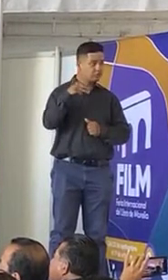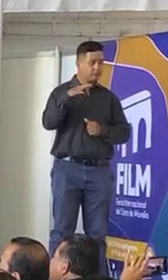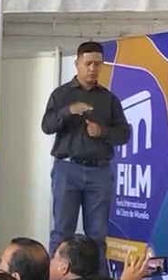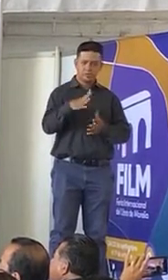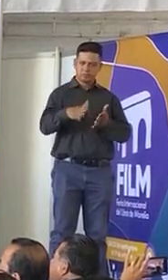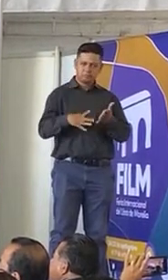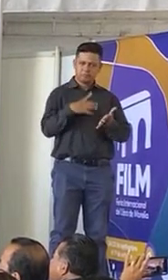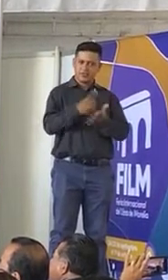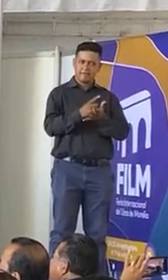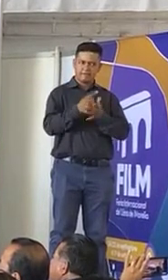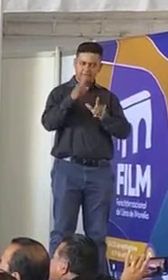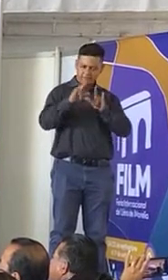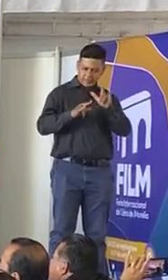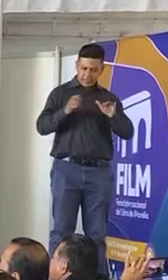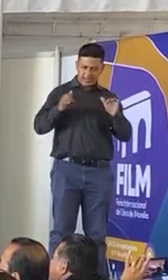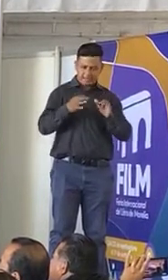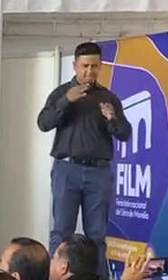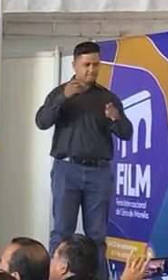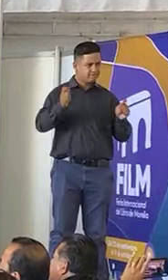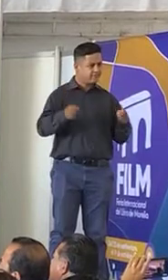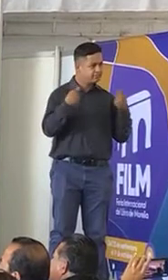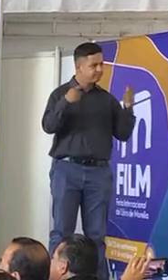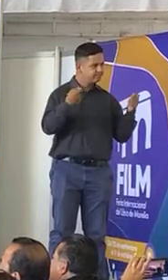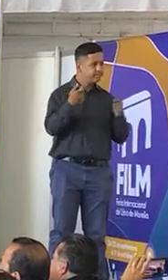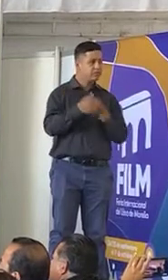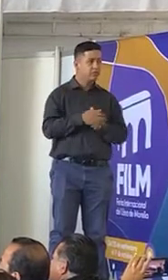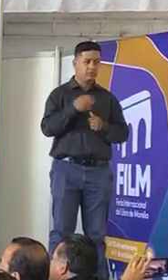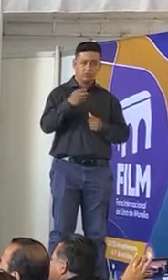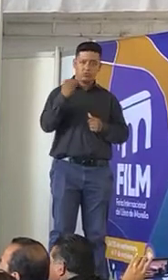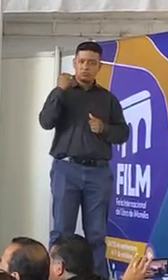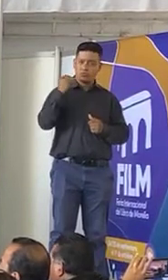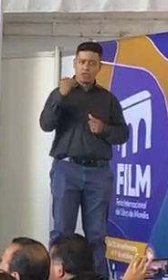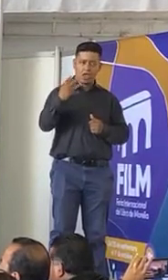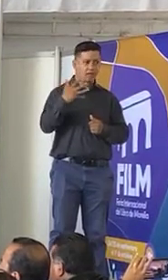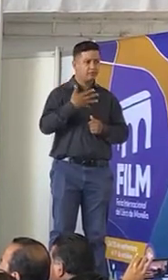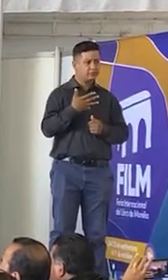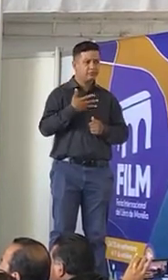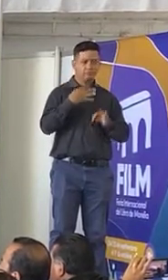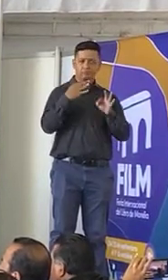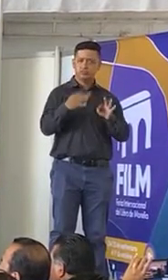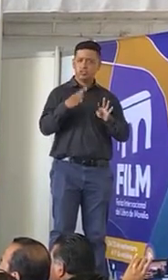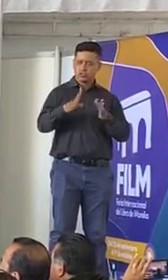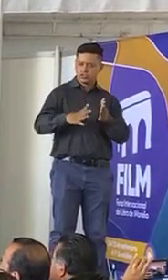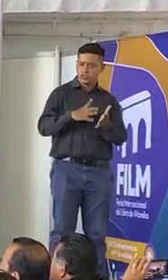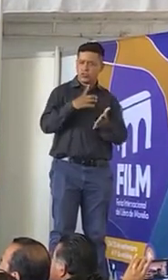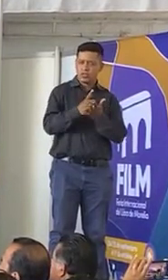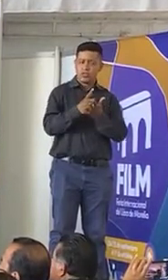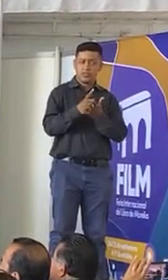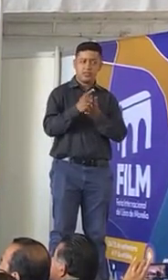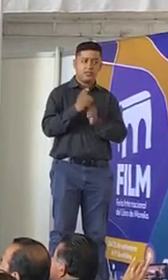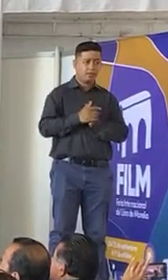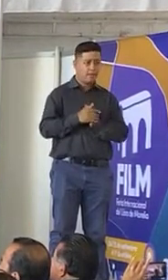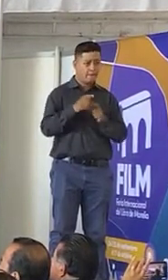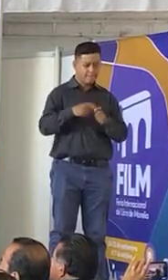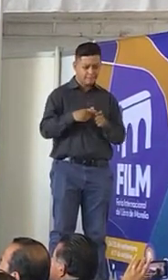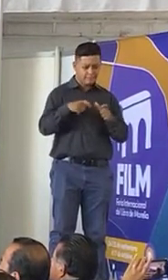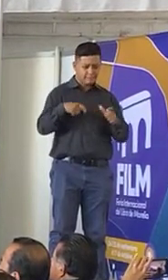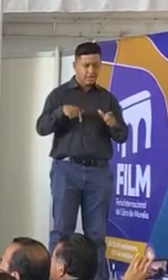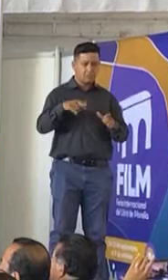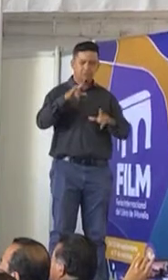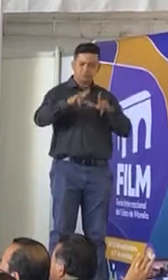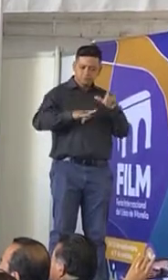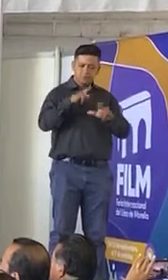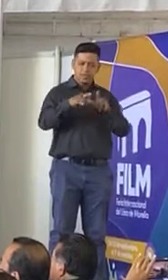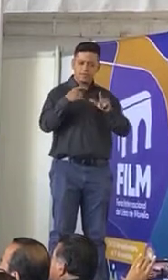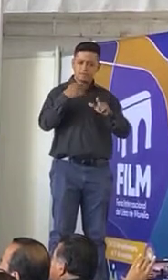ciudad de ferias y festivales. Morelia se está consolidando como una de las ciudades con más ferias